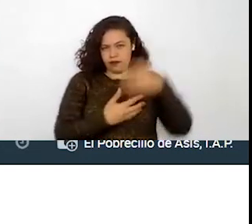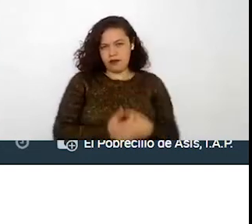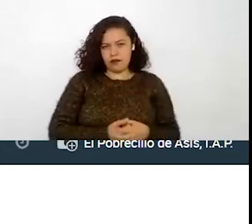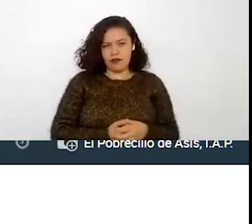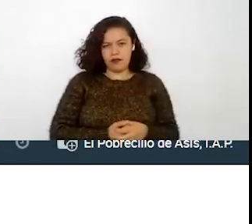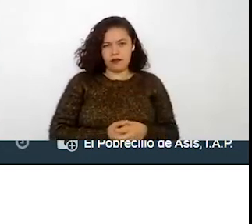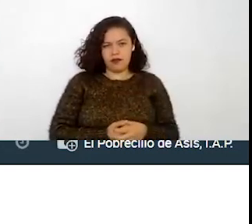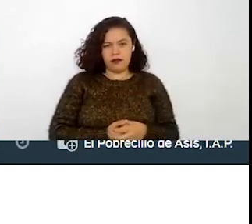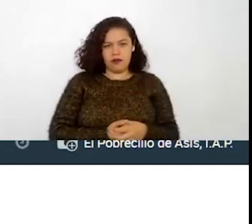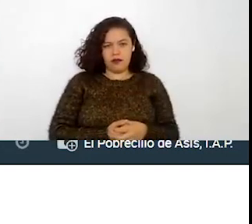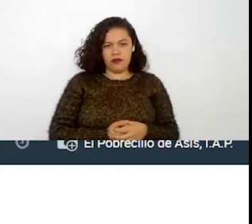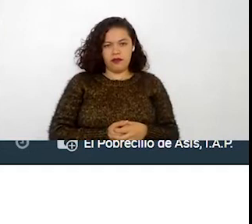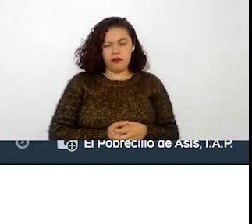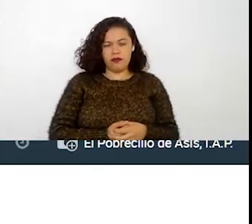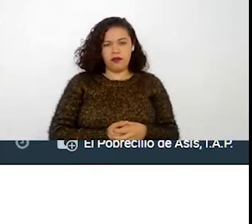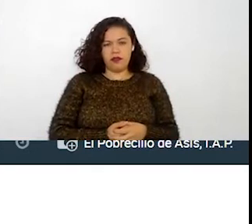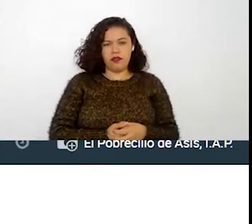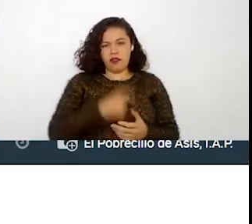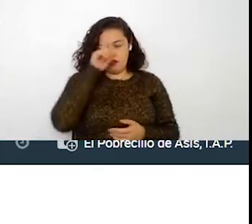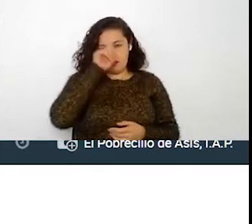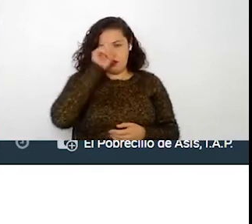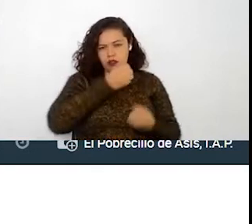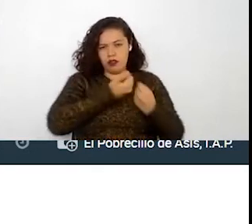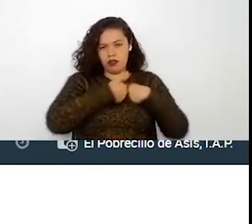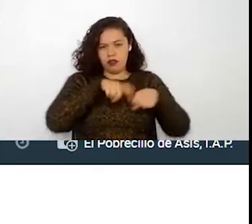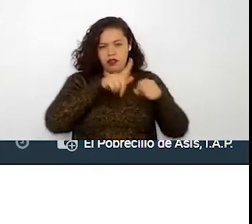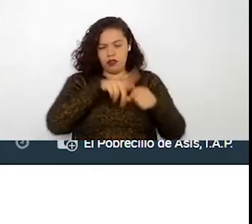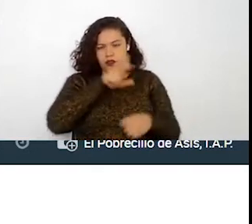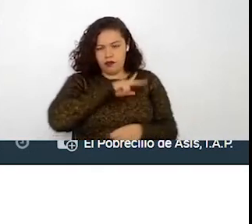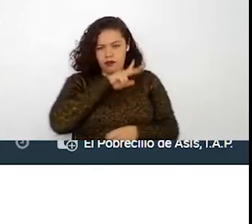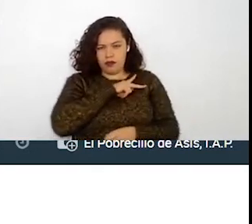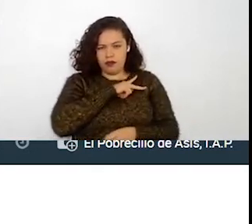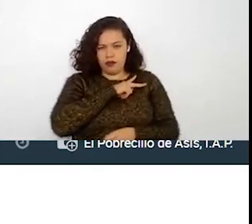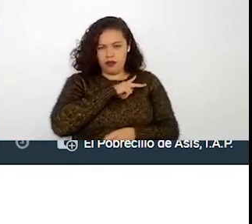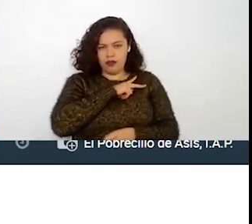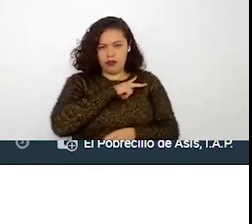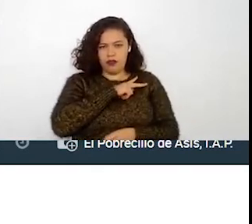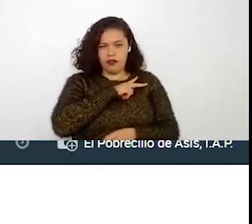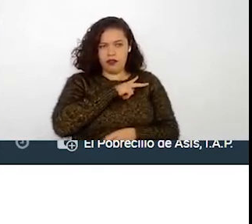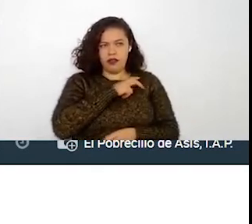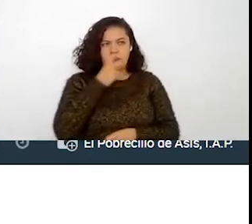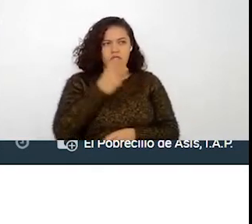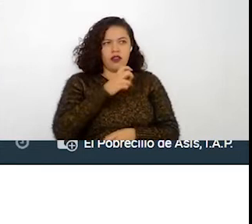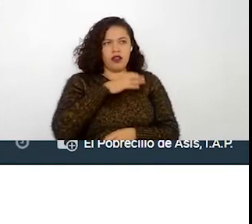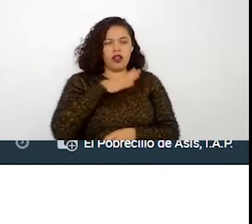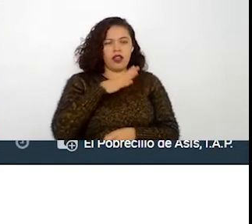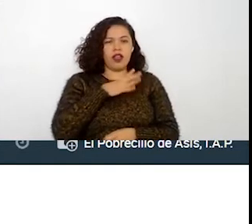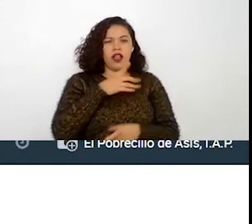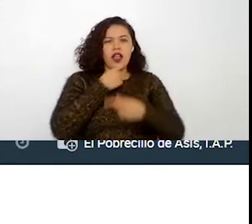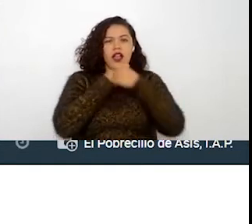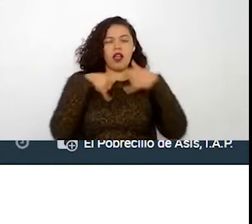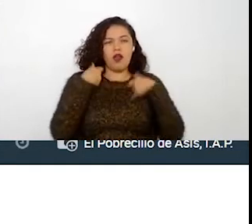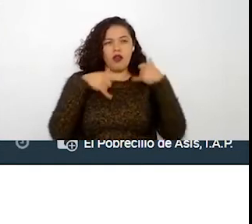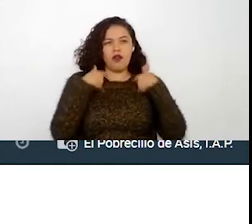orientación social personal y Esto va a ir dirigido a aquellos chicos que